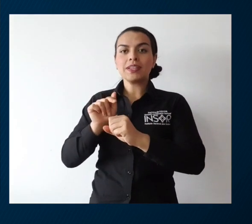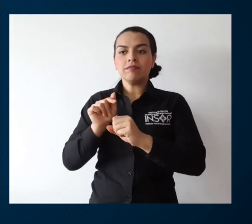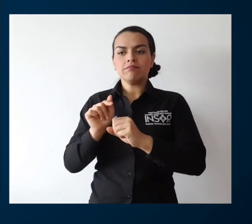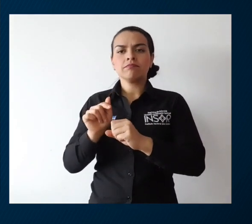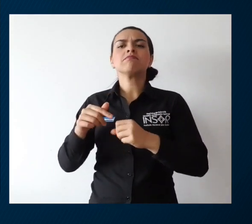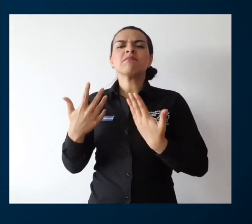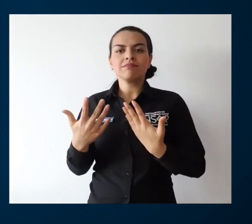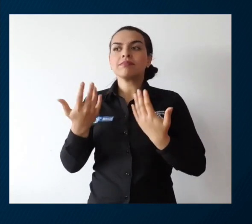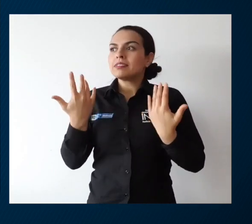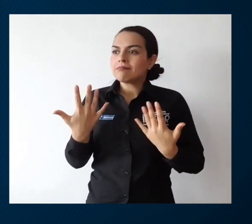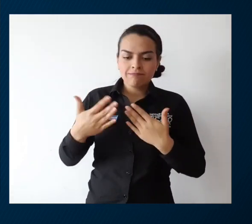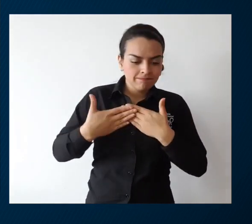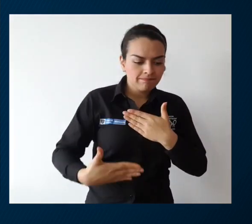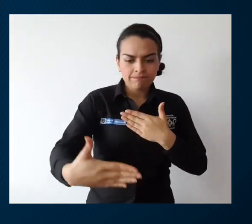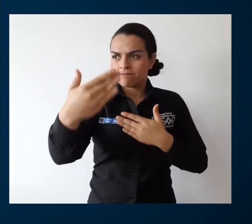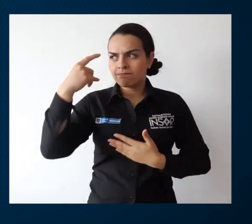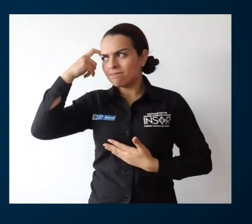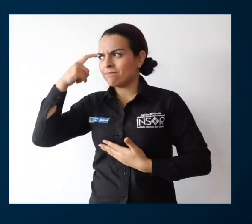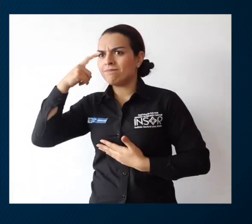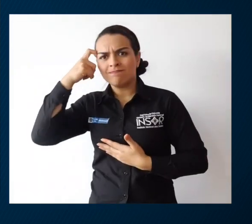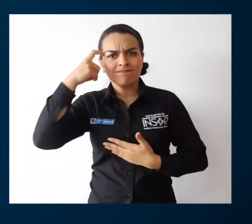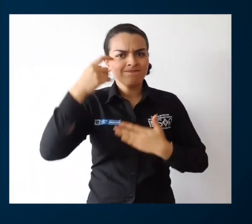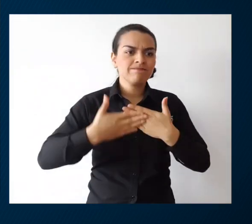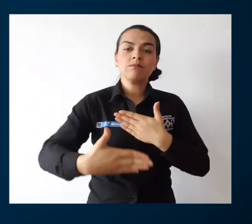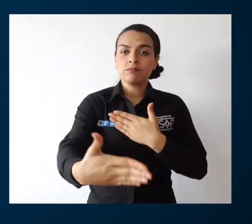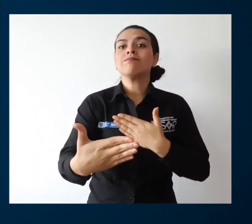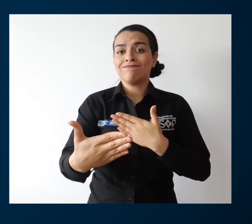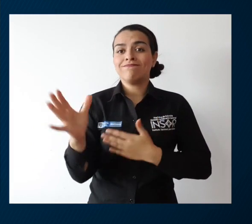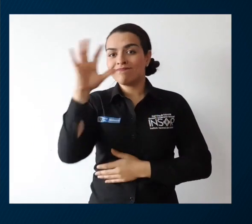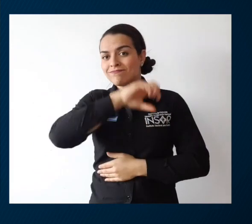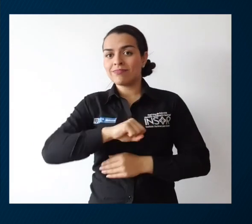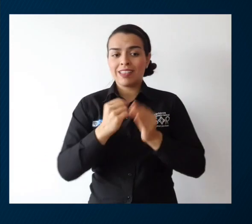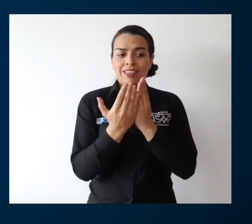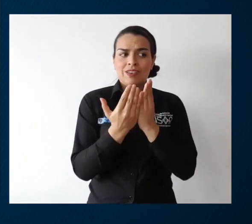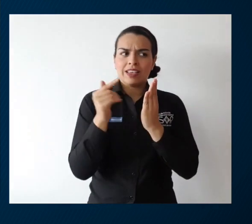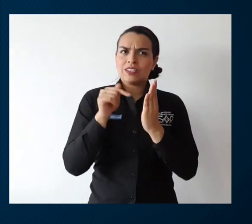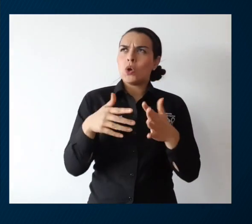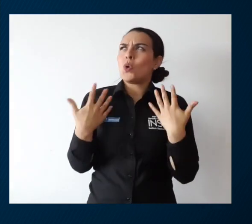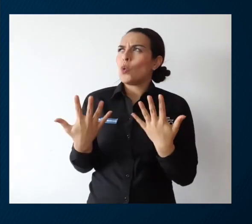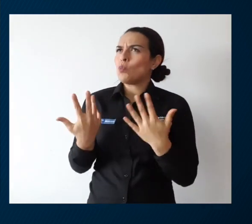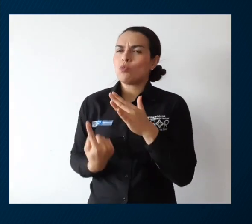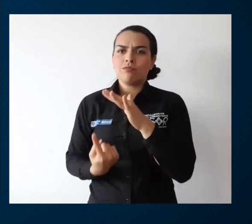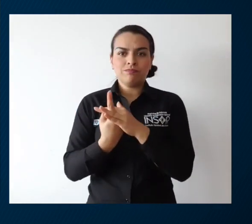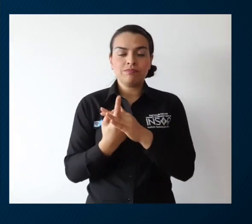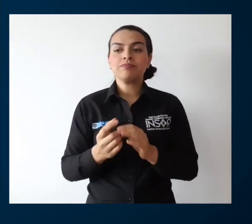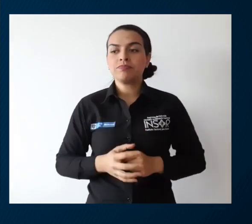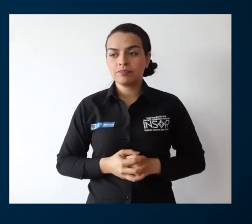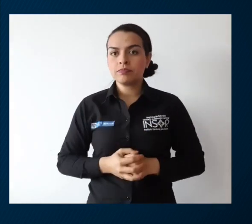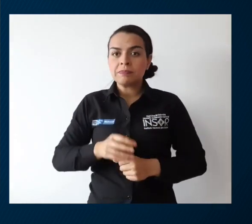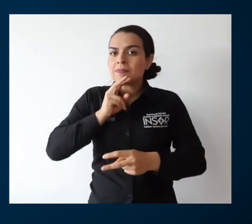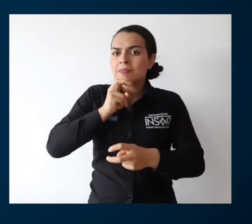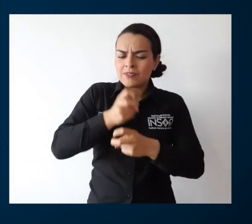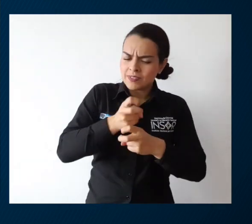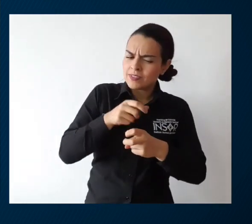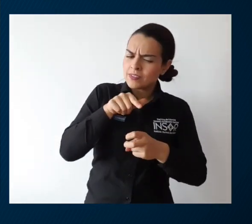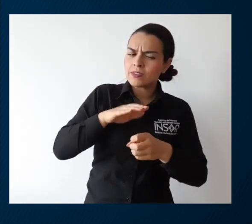el COVID-19 y todos los desafíos que se hacen evidentes para la educación con esta emergencia.